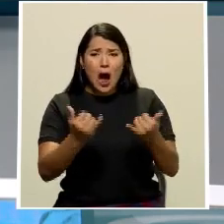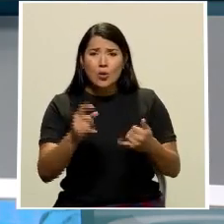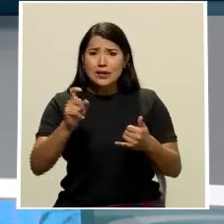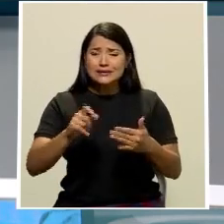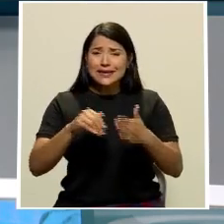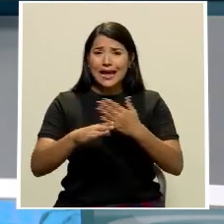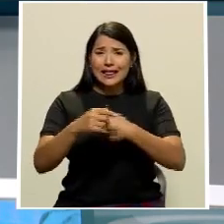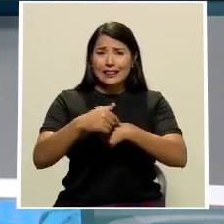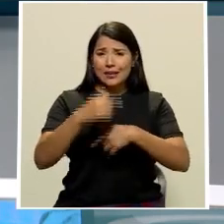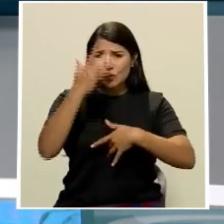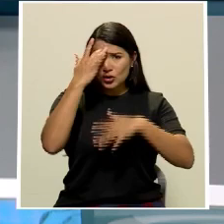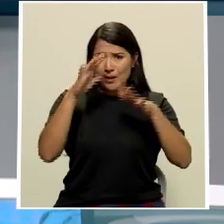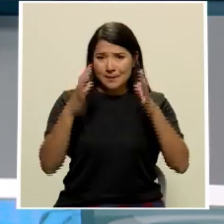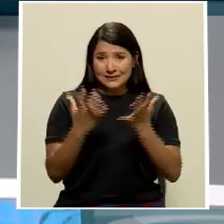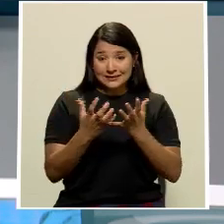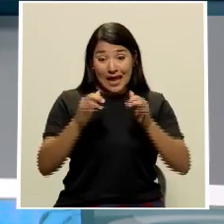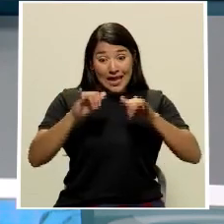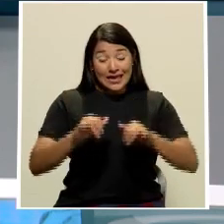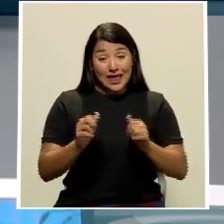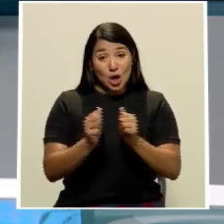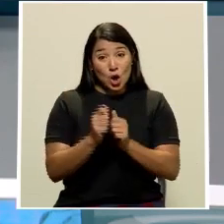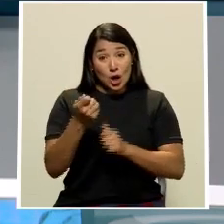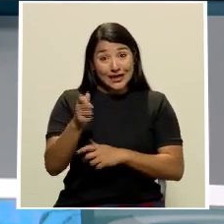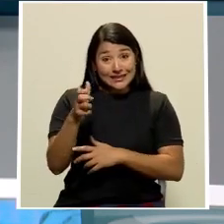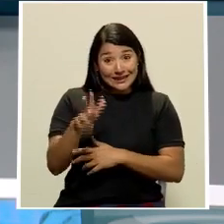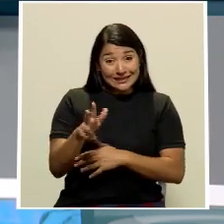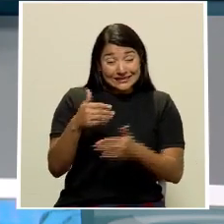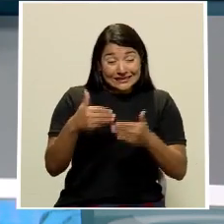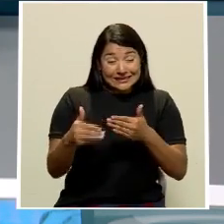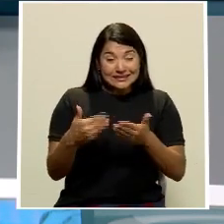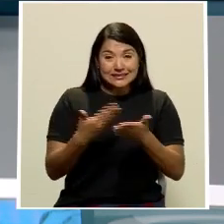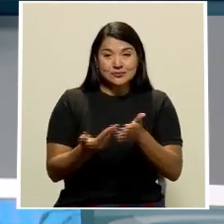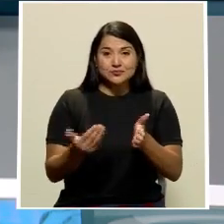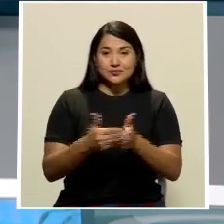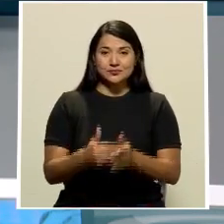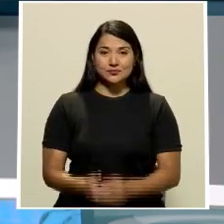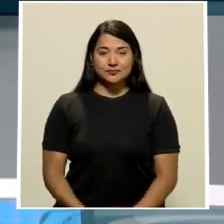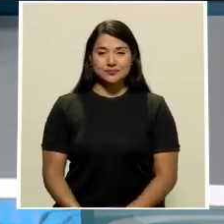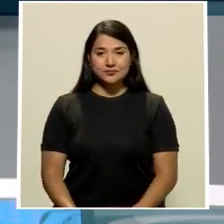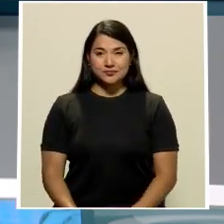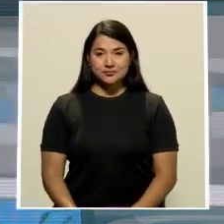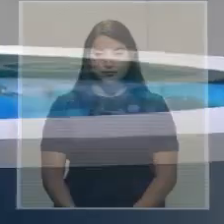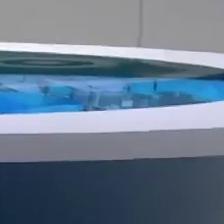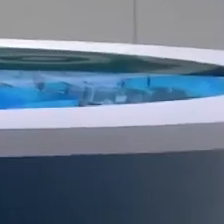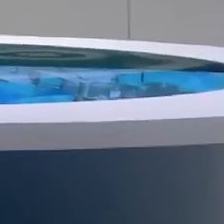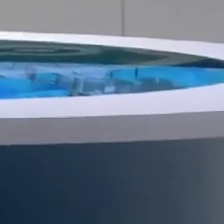durante esta pandemia. Quédense en la señal del 13, ya regresamos.